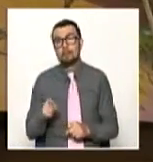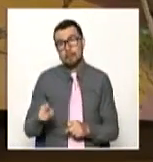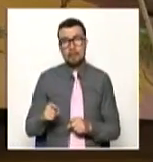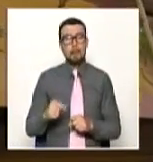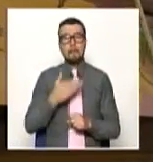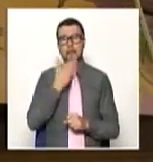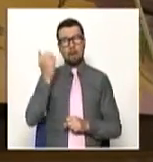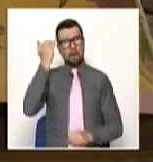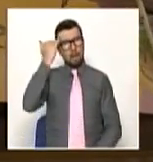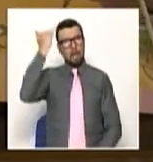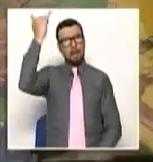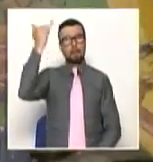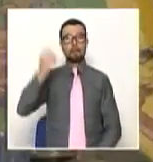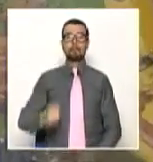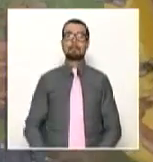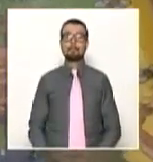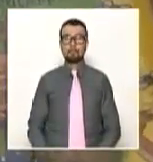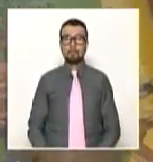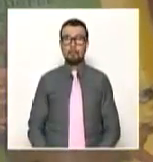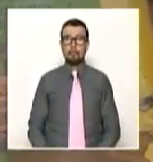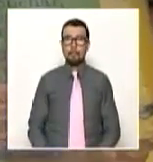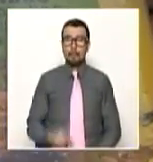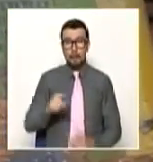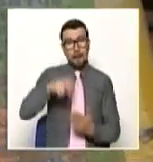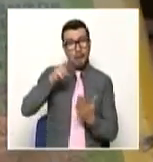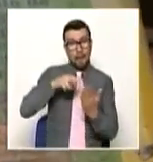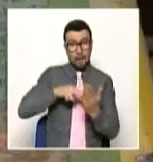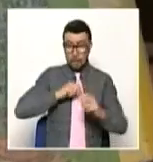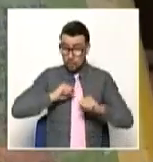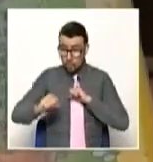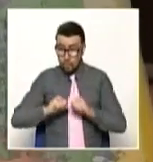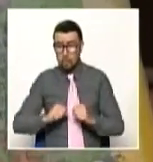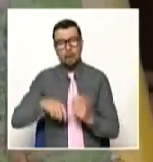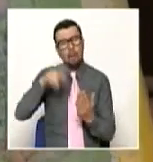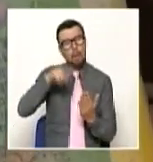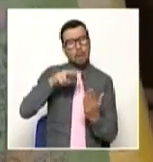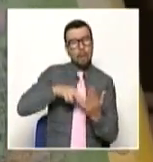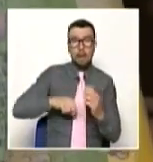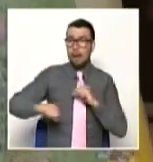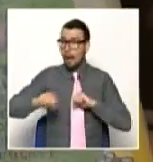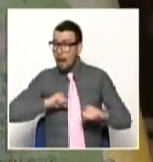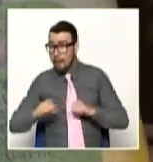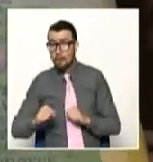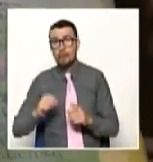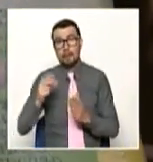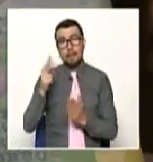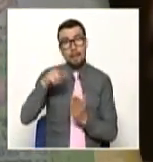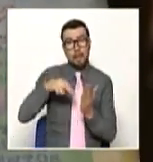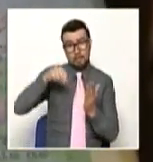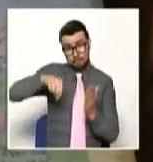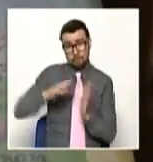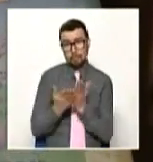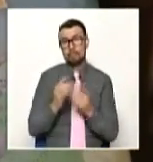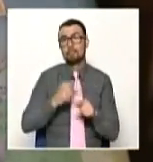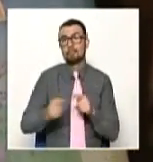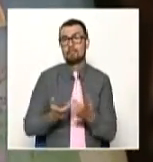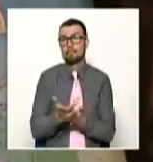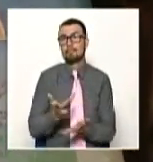sus inteligencias múltiples. Lectores en Acción, Cuentos y Actividades, libro recomendado para esta semana.